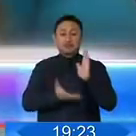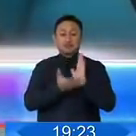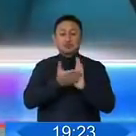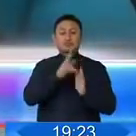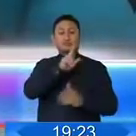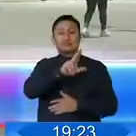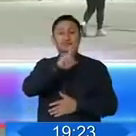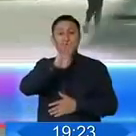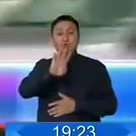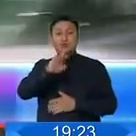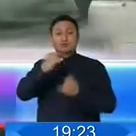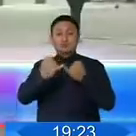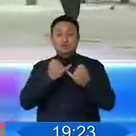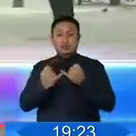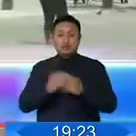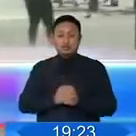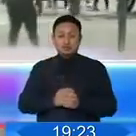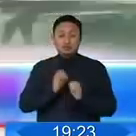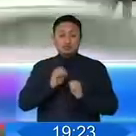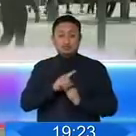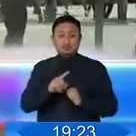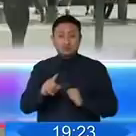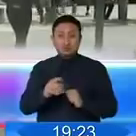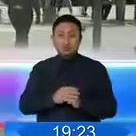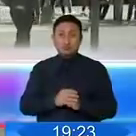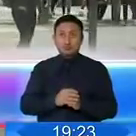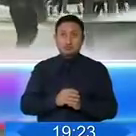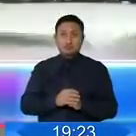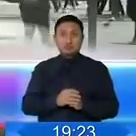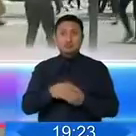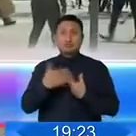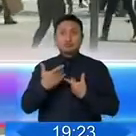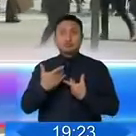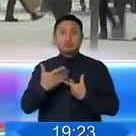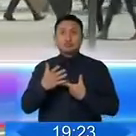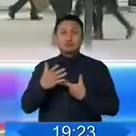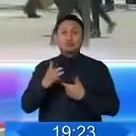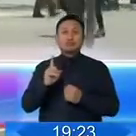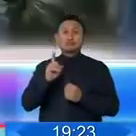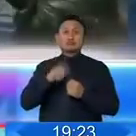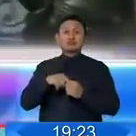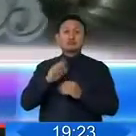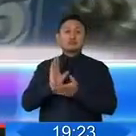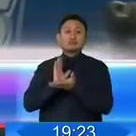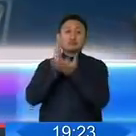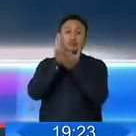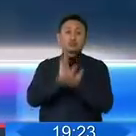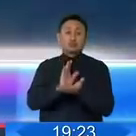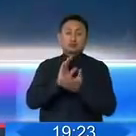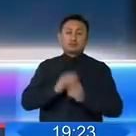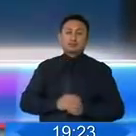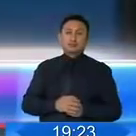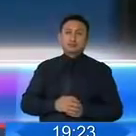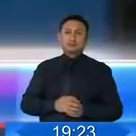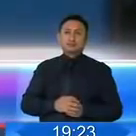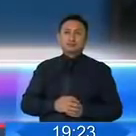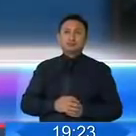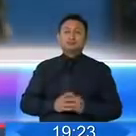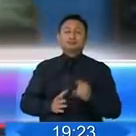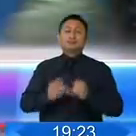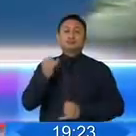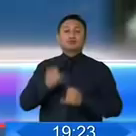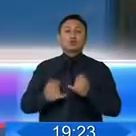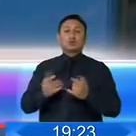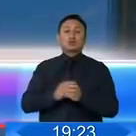34 centavos, en la cual además se contemplaría la afiliación al Seguro Social para conductores y asistentes. Y la última,